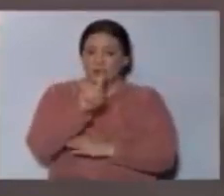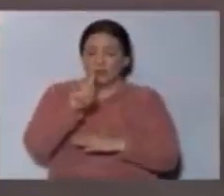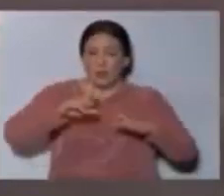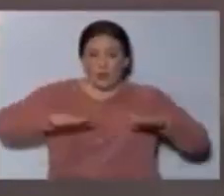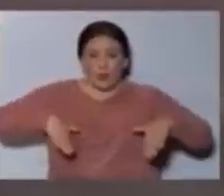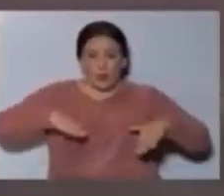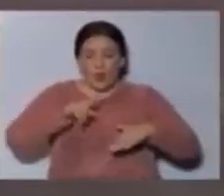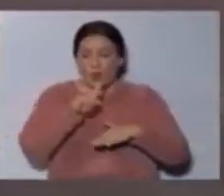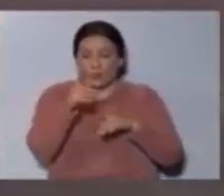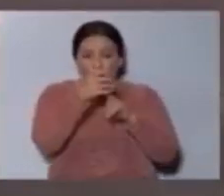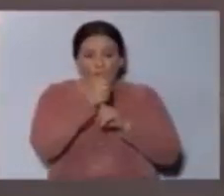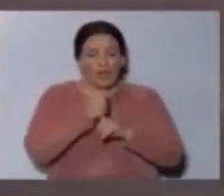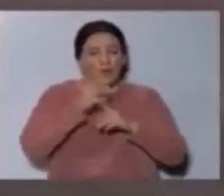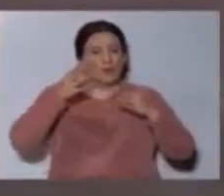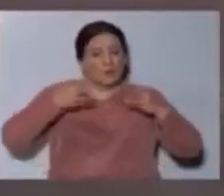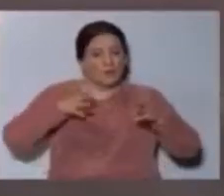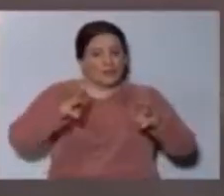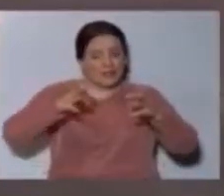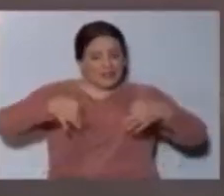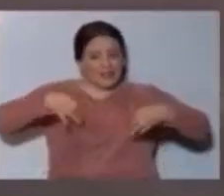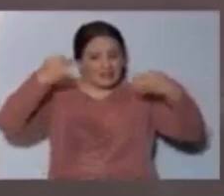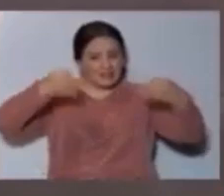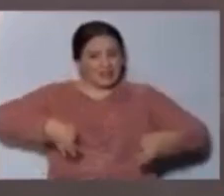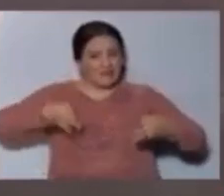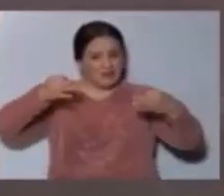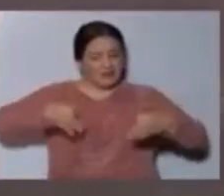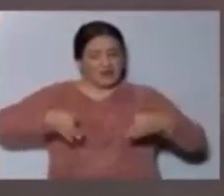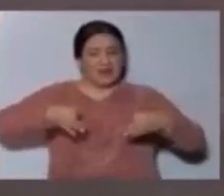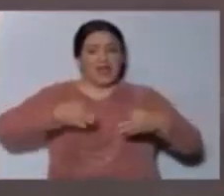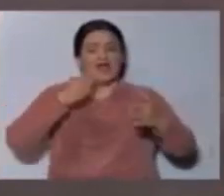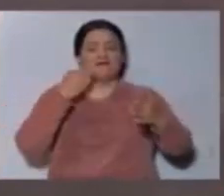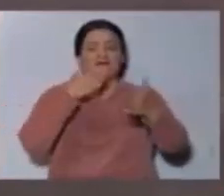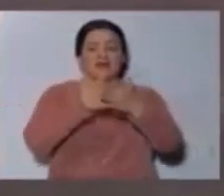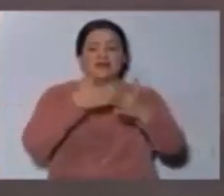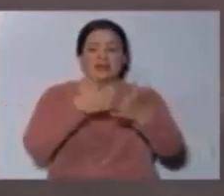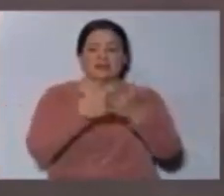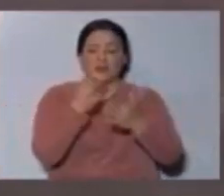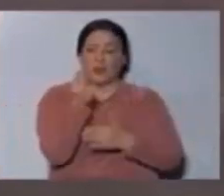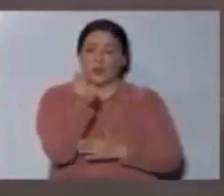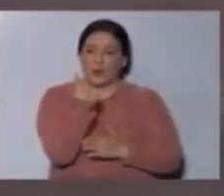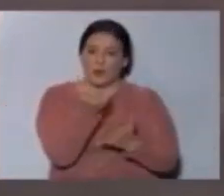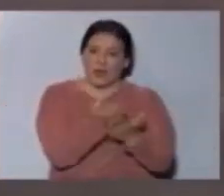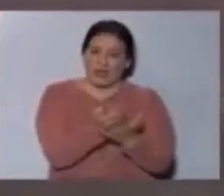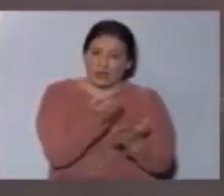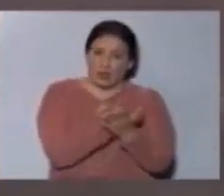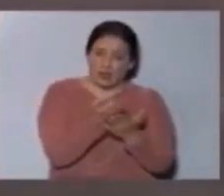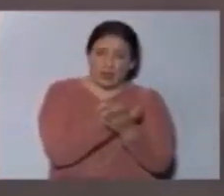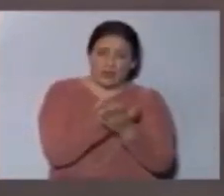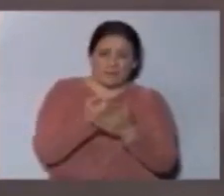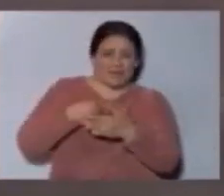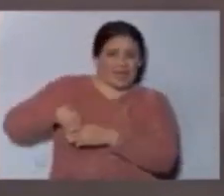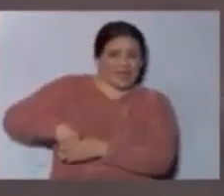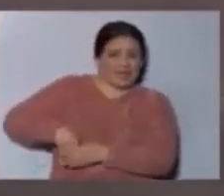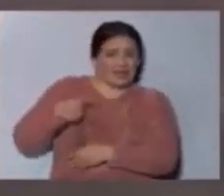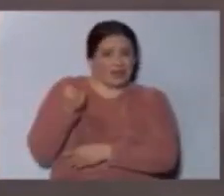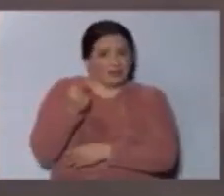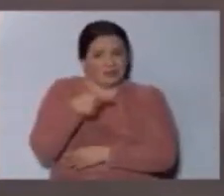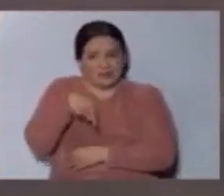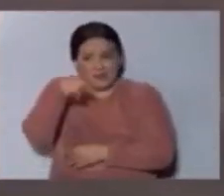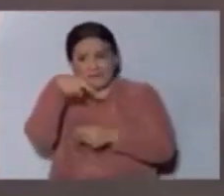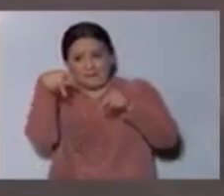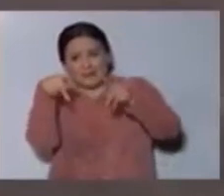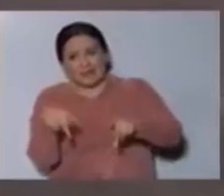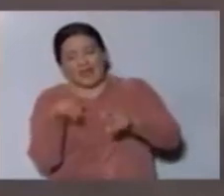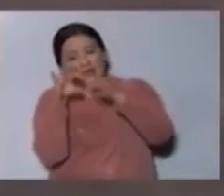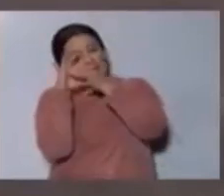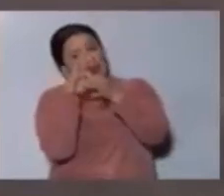tomamos medidas concretas, la afectación en el bolsillo de los costarricenses relacionadas con las